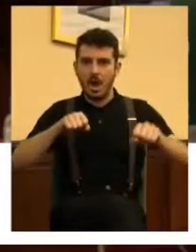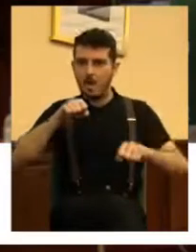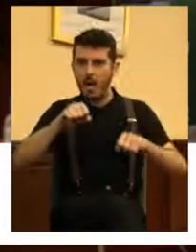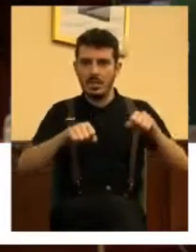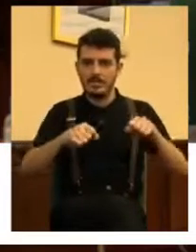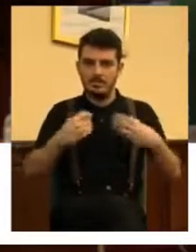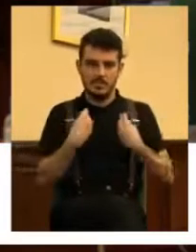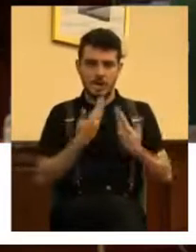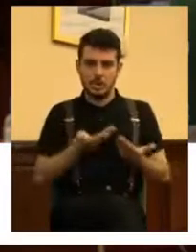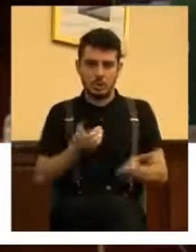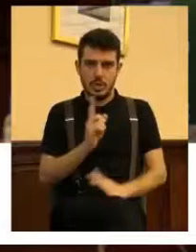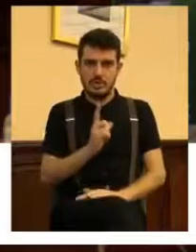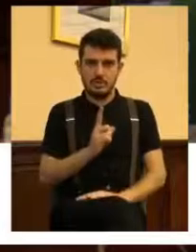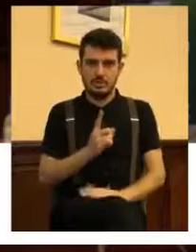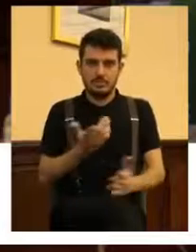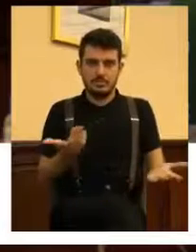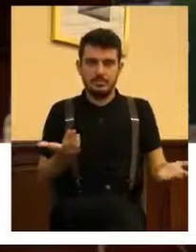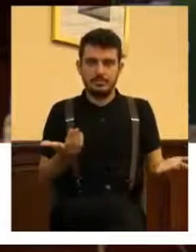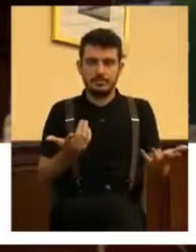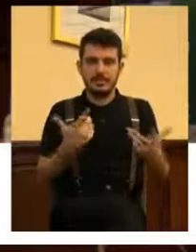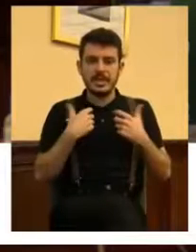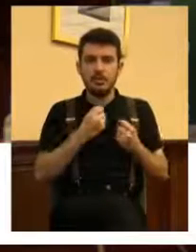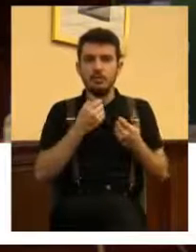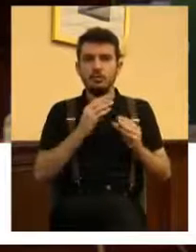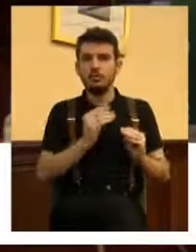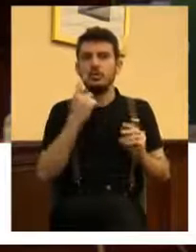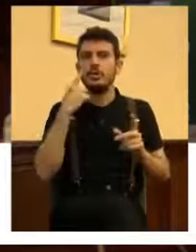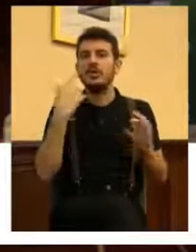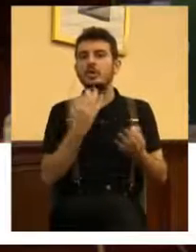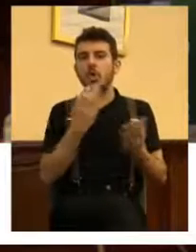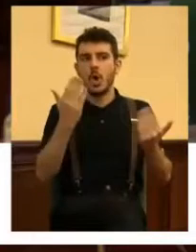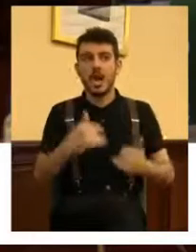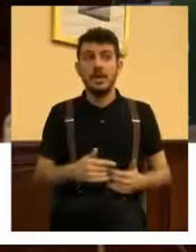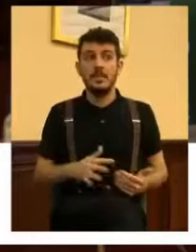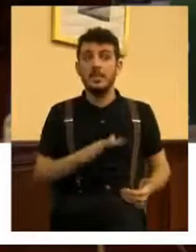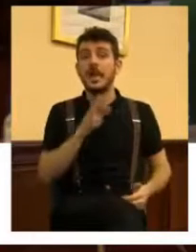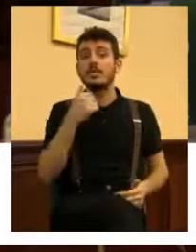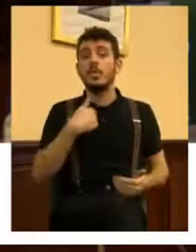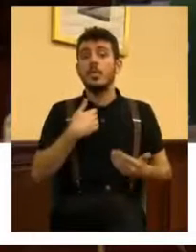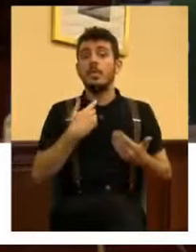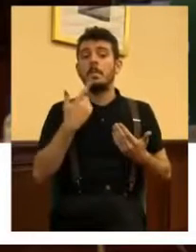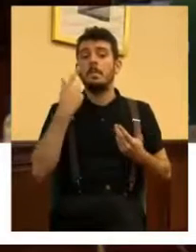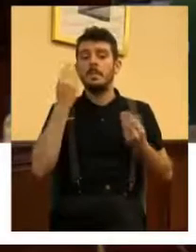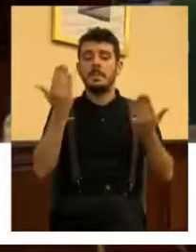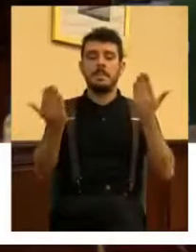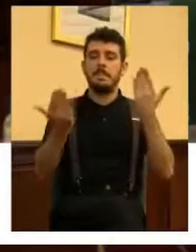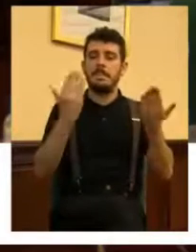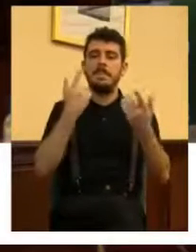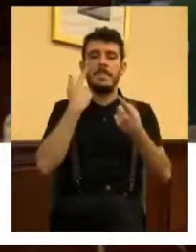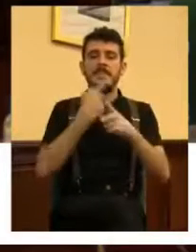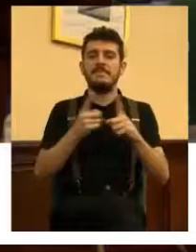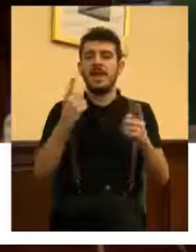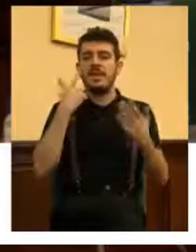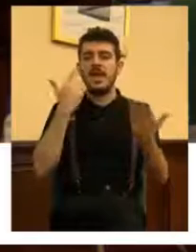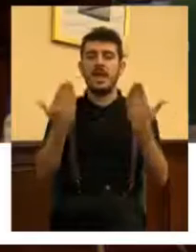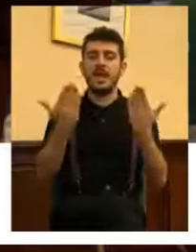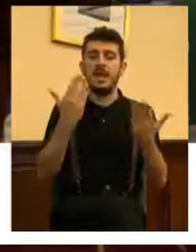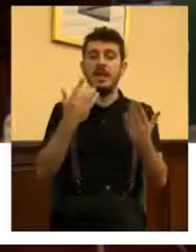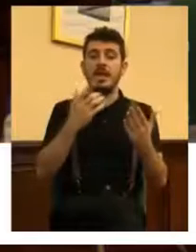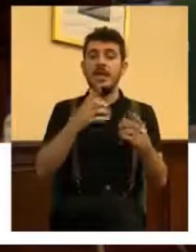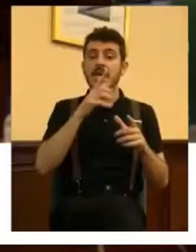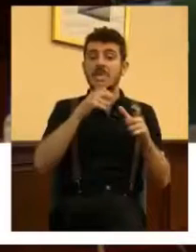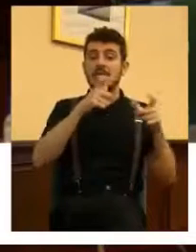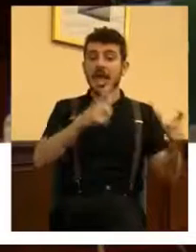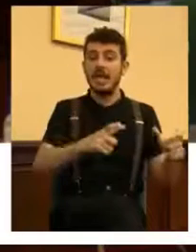Su salubridad no se pone en riesgo. Y, sinceramente, no veo mucha diferencia entre el estanque del